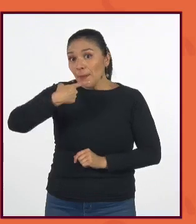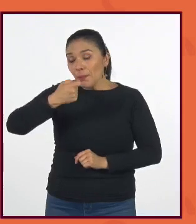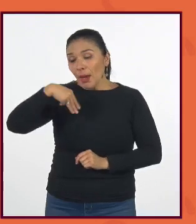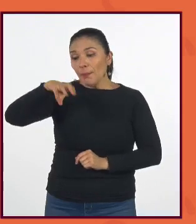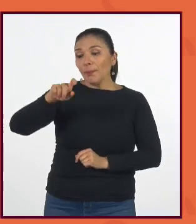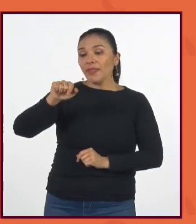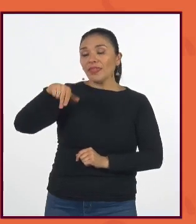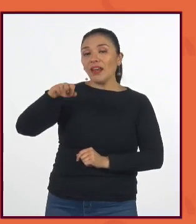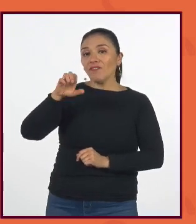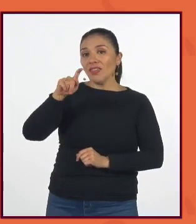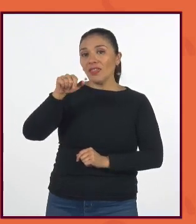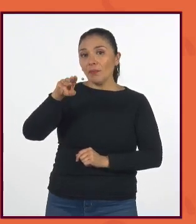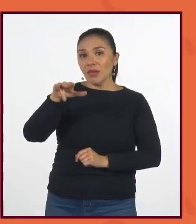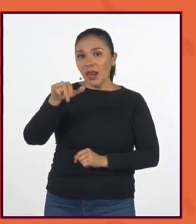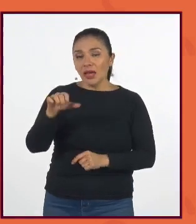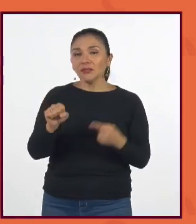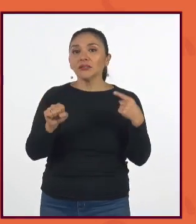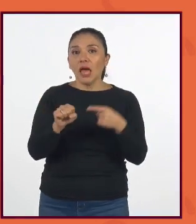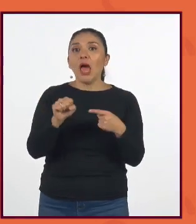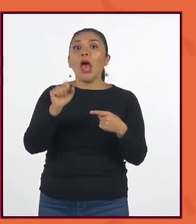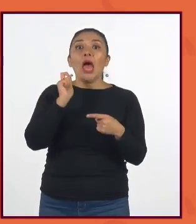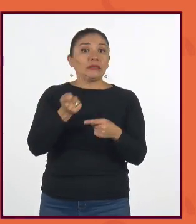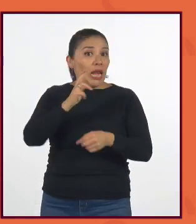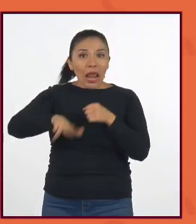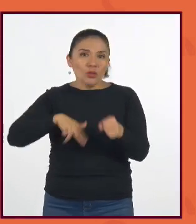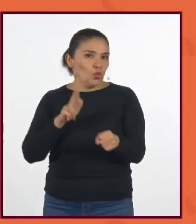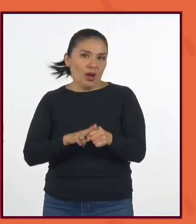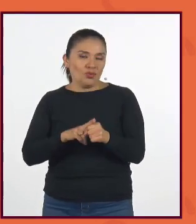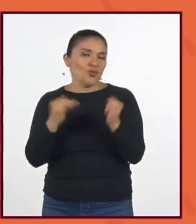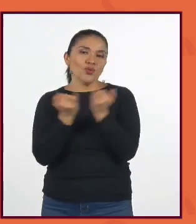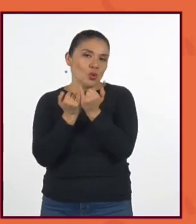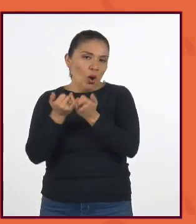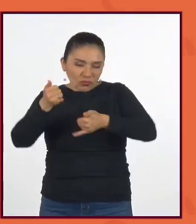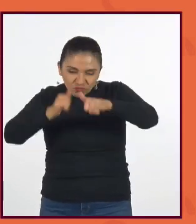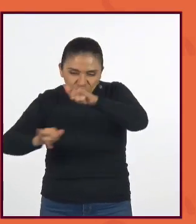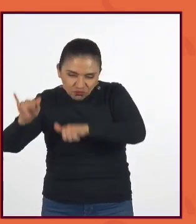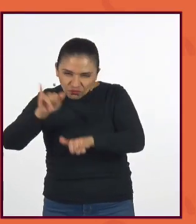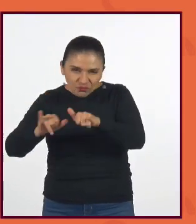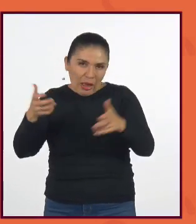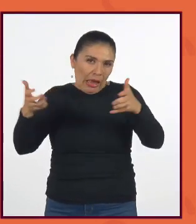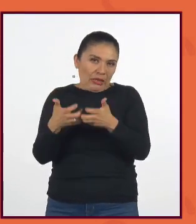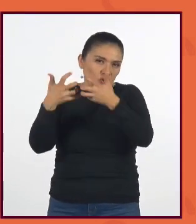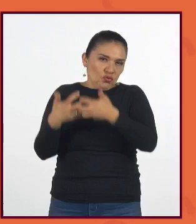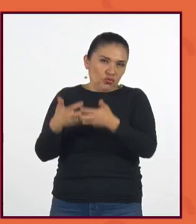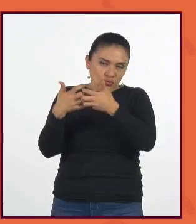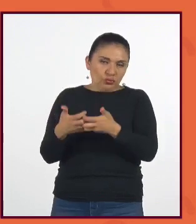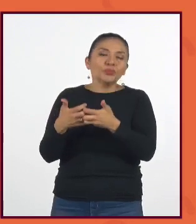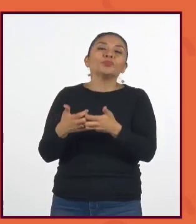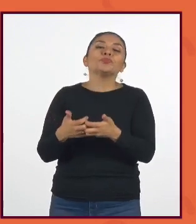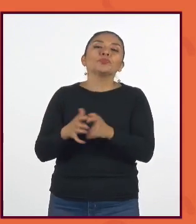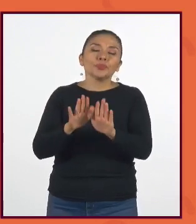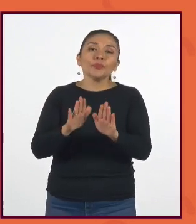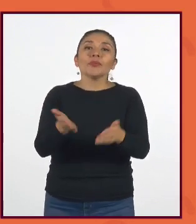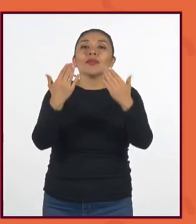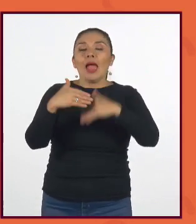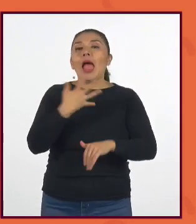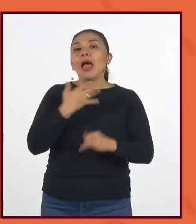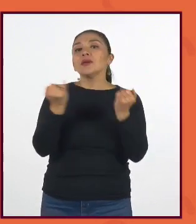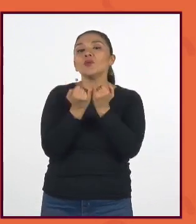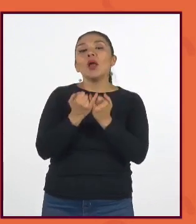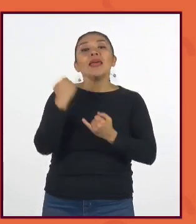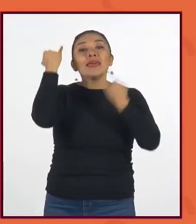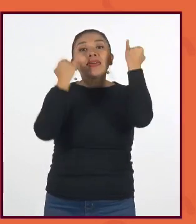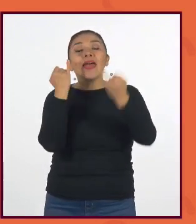sustancias, no son naturales, ¿vale? Son sintéticas. Son sintéticas también, y ahorita vamos a ver mitos y realidades